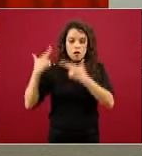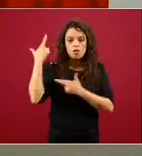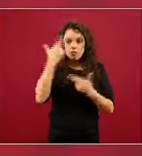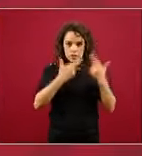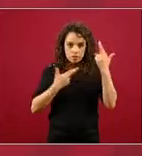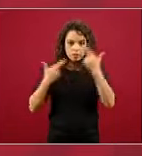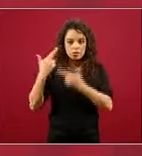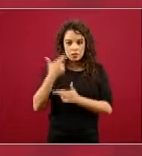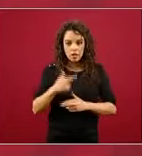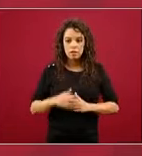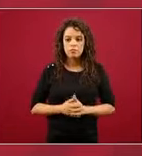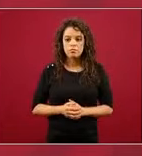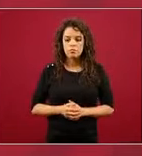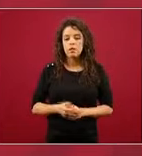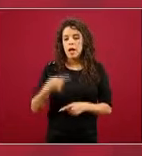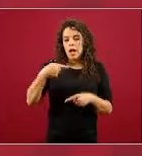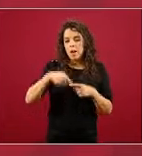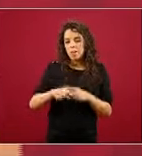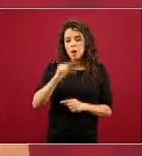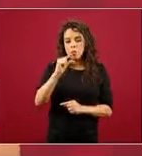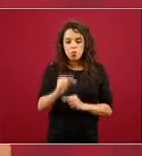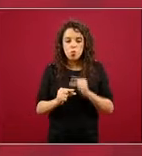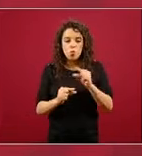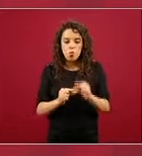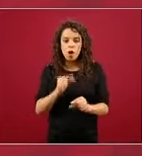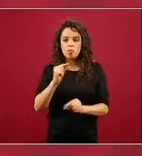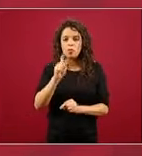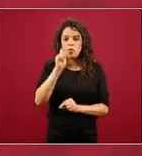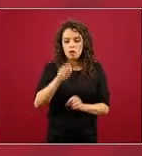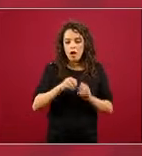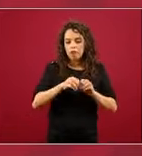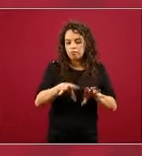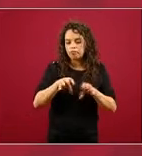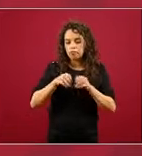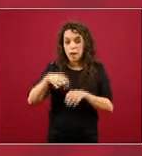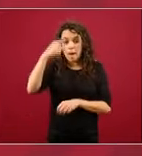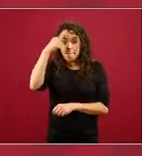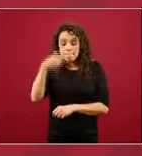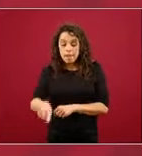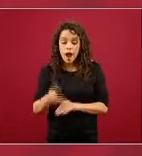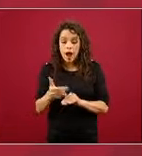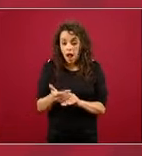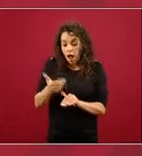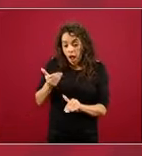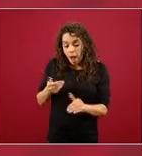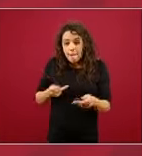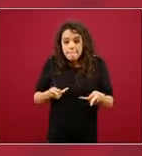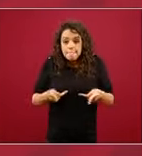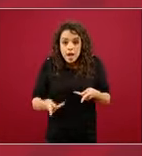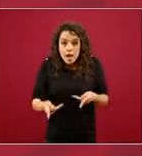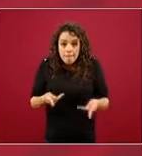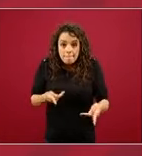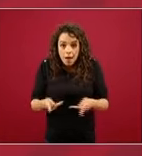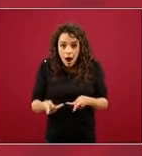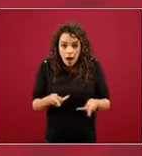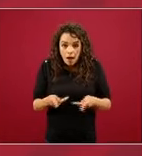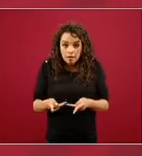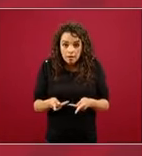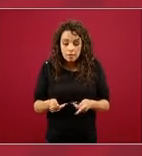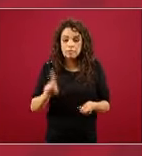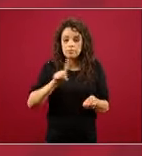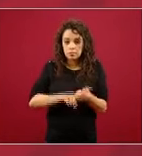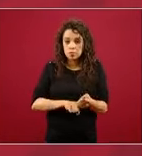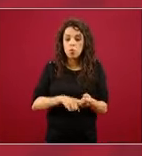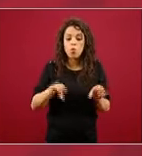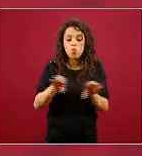alguna manera empezar a difundir precisamente en un marco de preparación es precisamente las actividades que se deben de